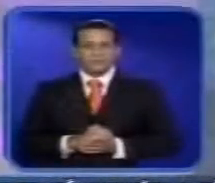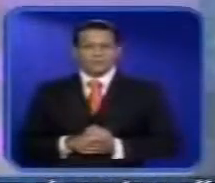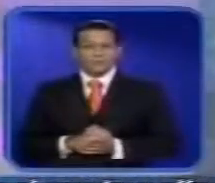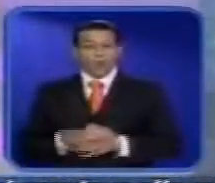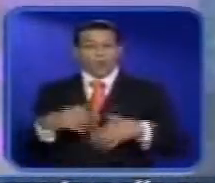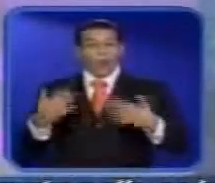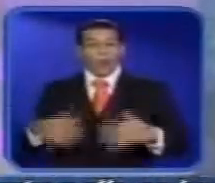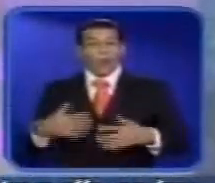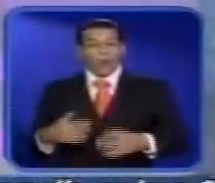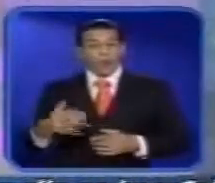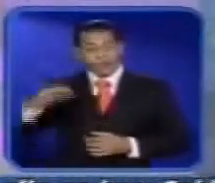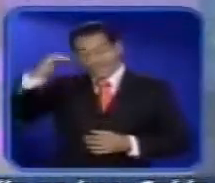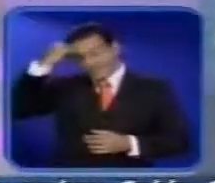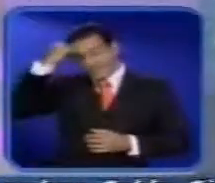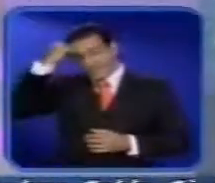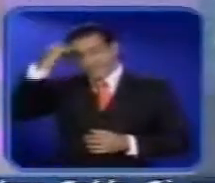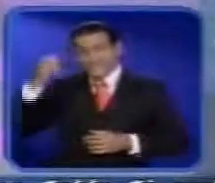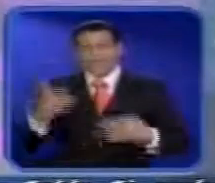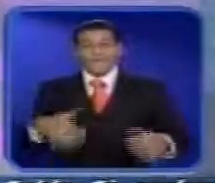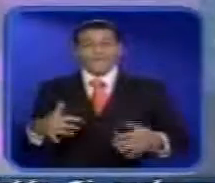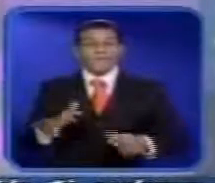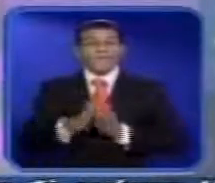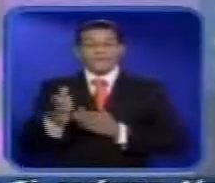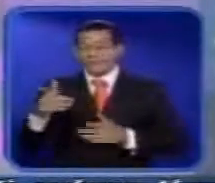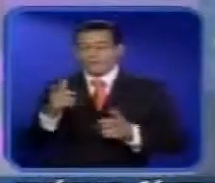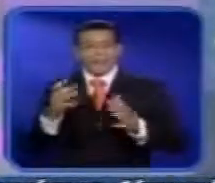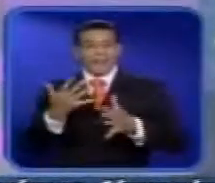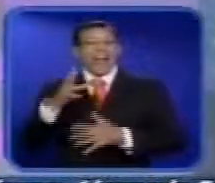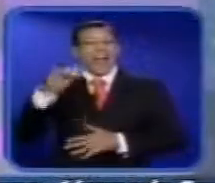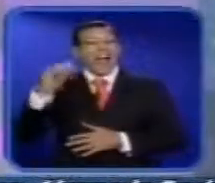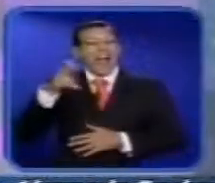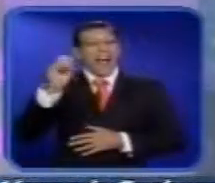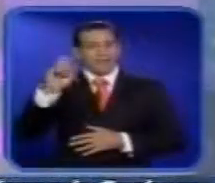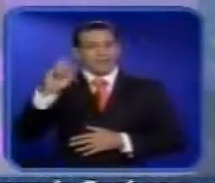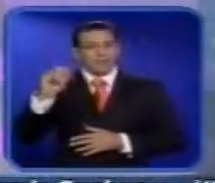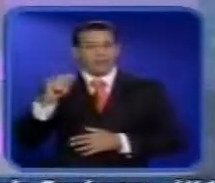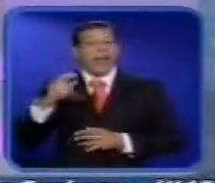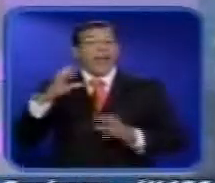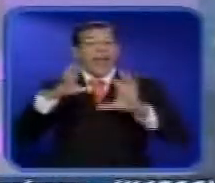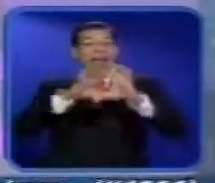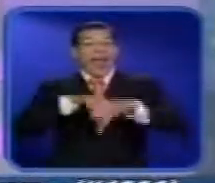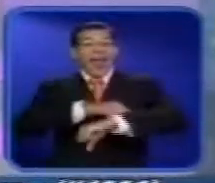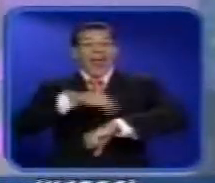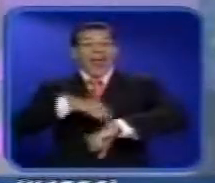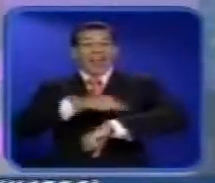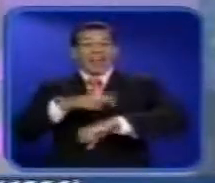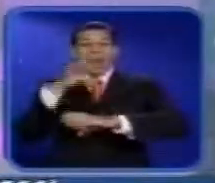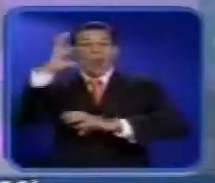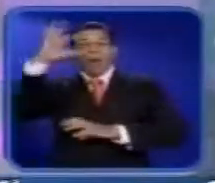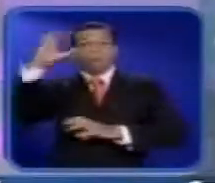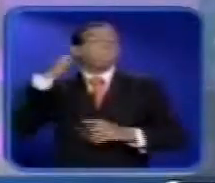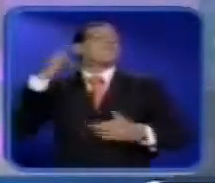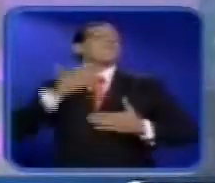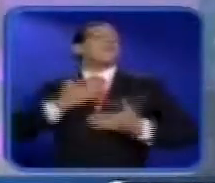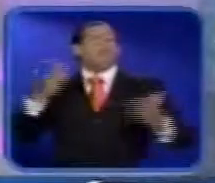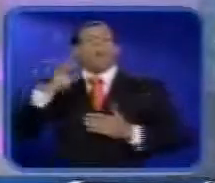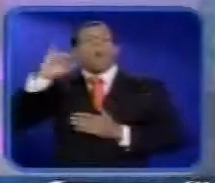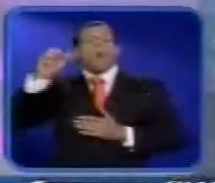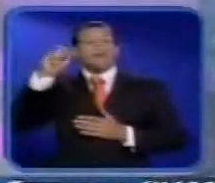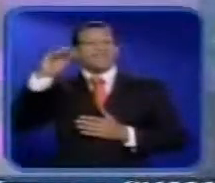Dios mío, qué fiebre con Harry Potter. Cambiamos de tema para informarles que el reloj más famoso del mundo, la gran campana de